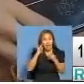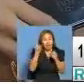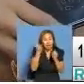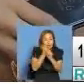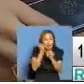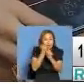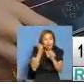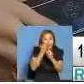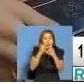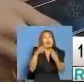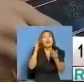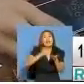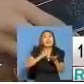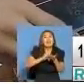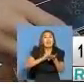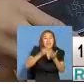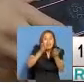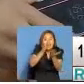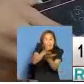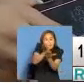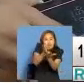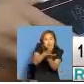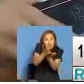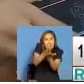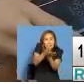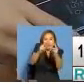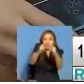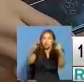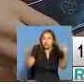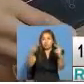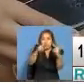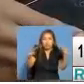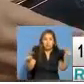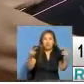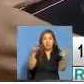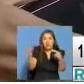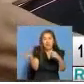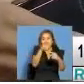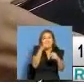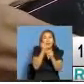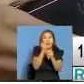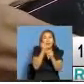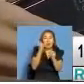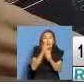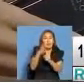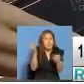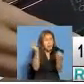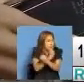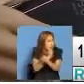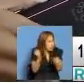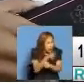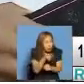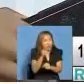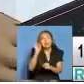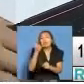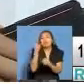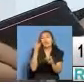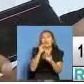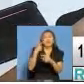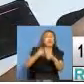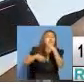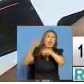supuesto fortaleciendo el paso que existe, ¿no?, que es Villazón-La Quiaca. ¿Tienen aprobado esto por Cancillería para seguir el No, todo está en